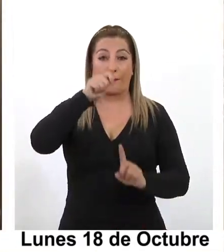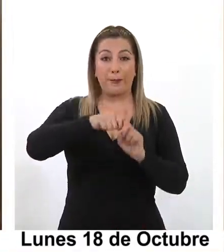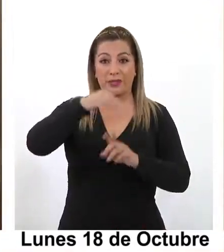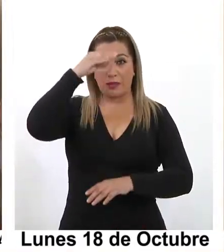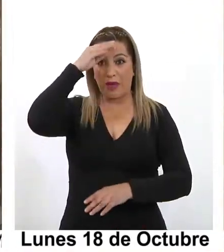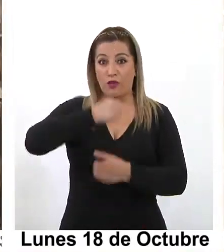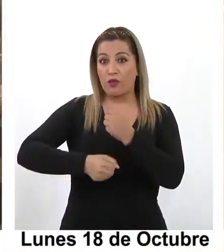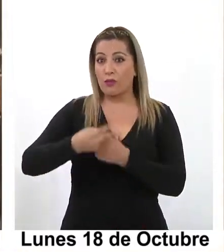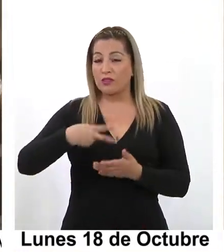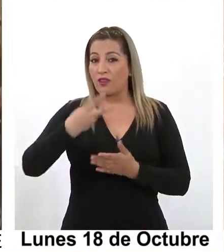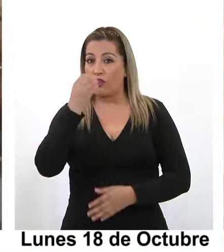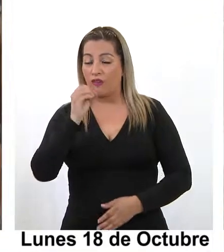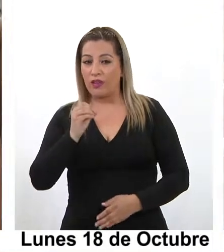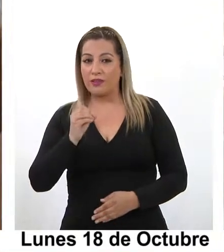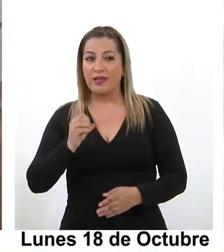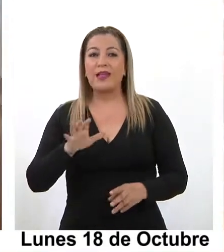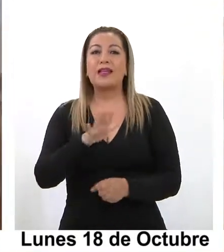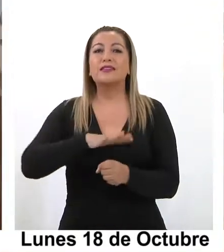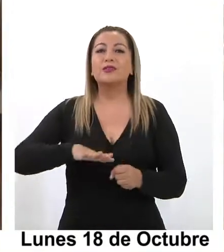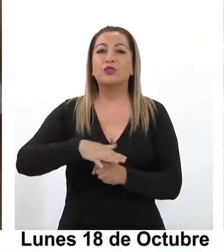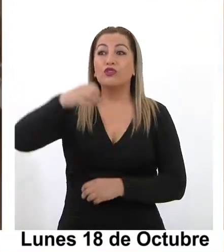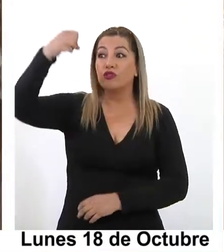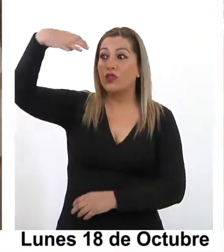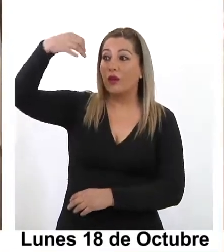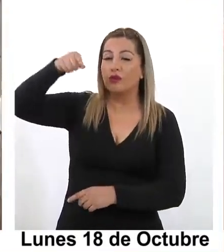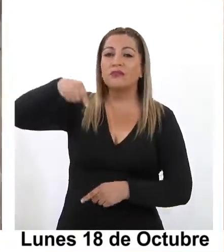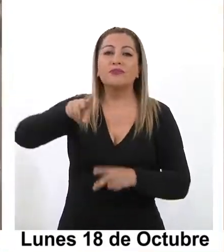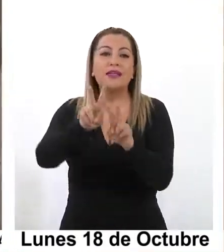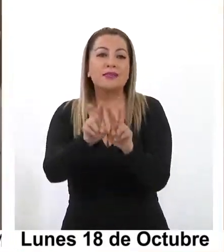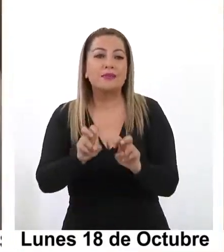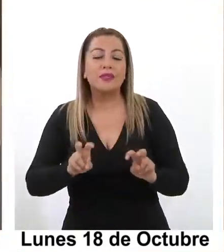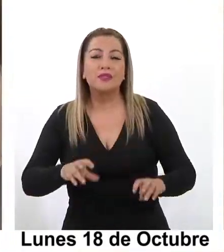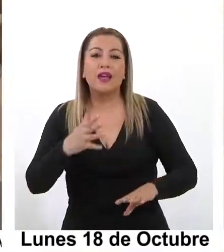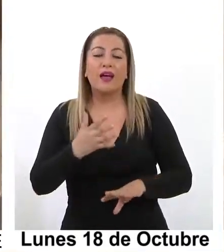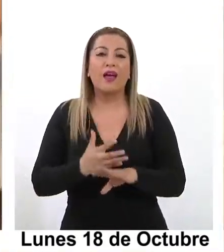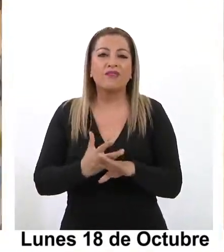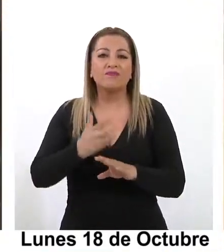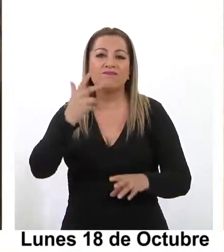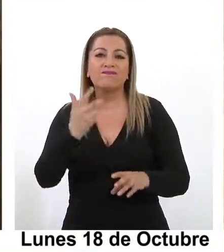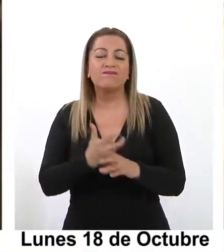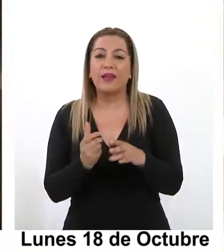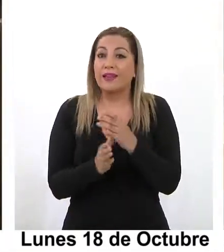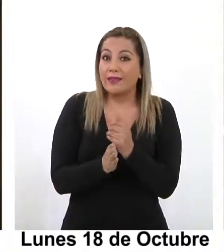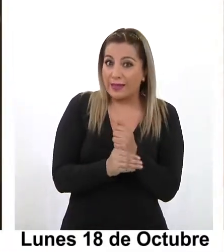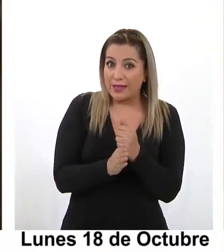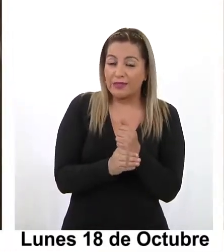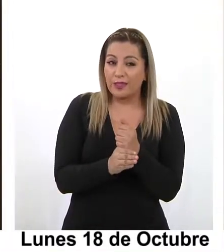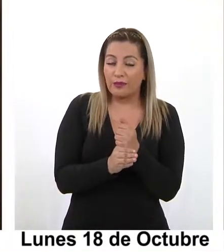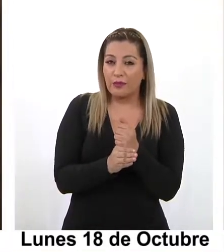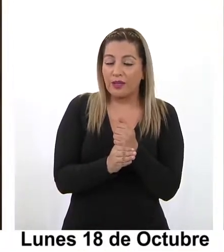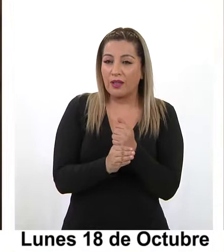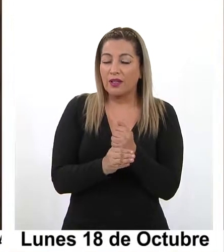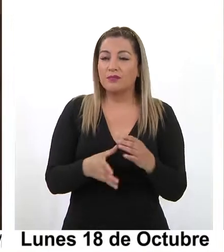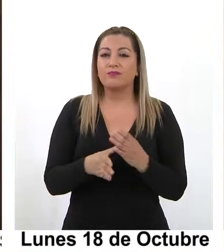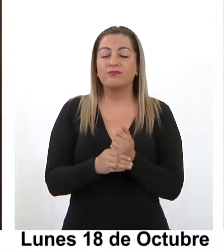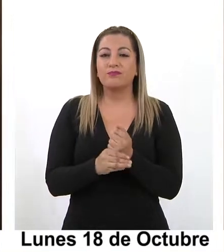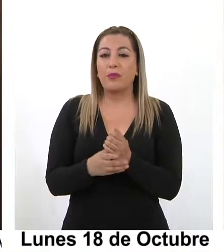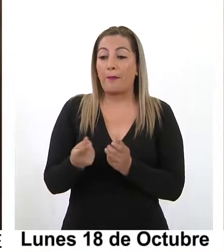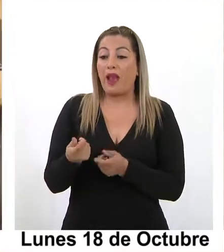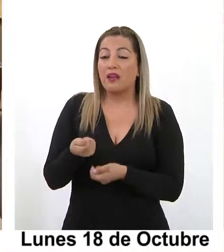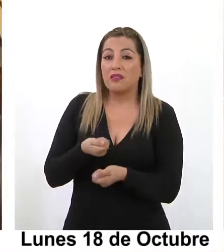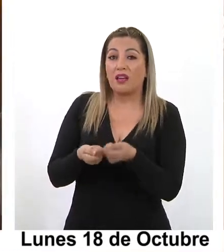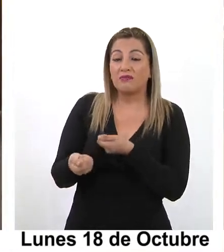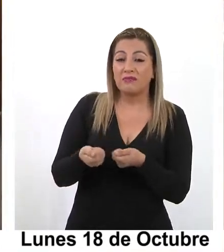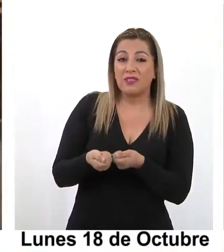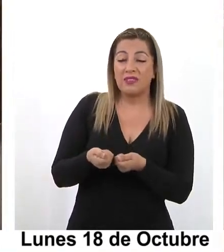de 2020 por el caso Luminarias, investigación que involucra delitos de corrupción como cohecho, soborno, fraude